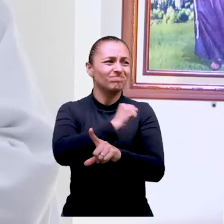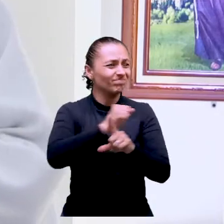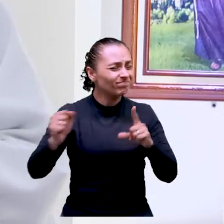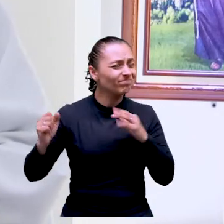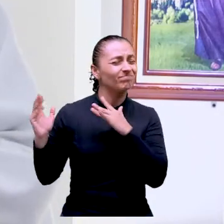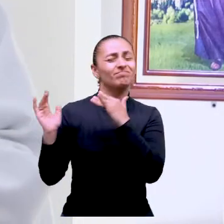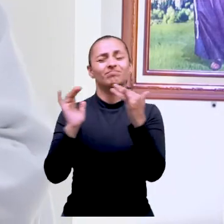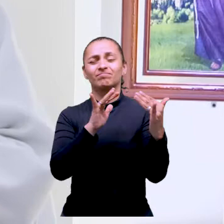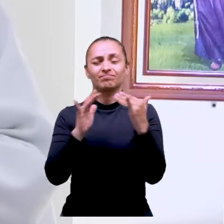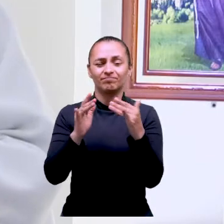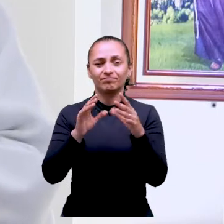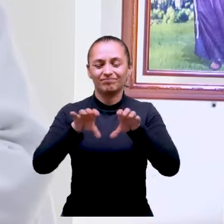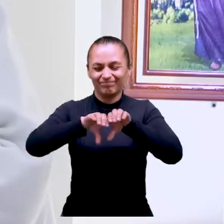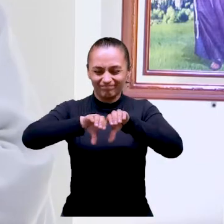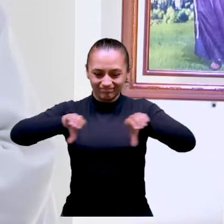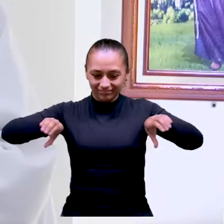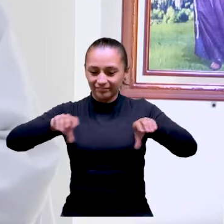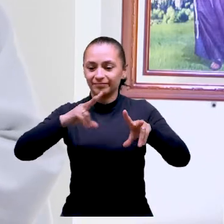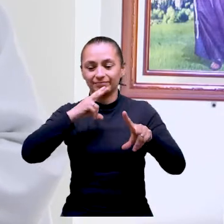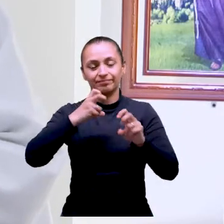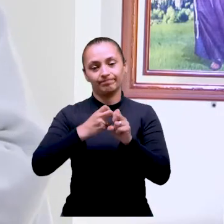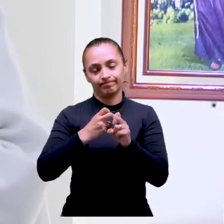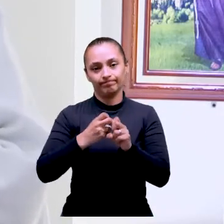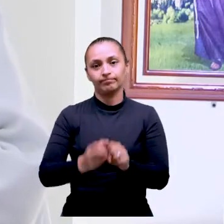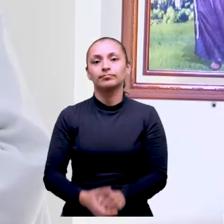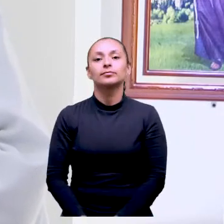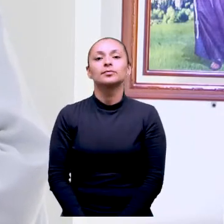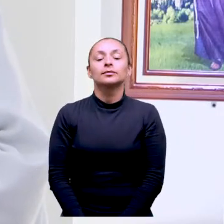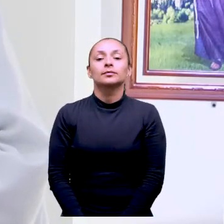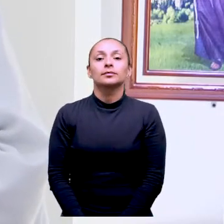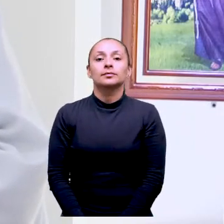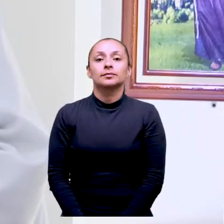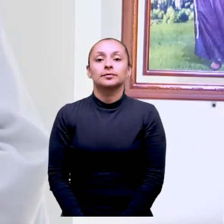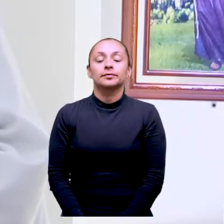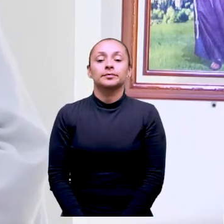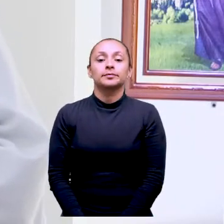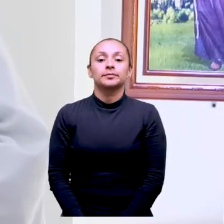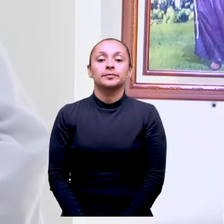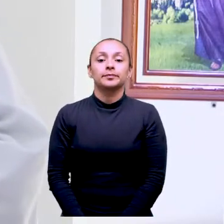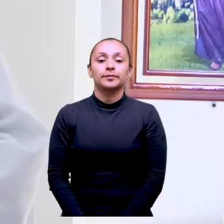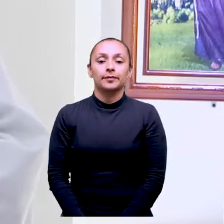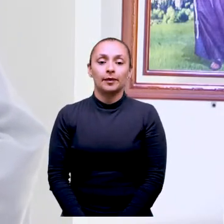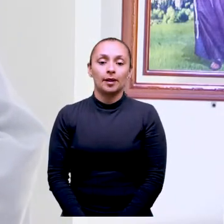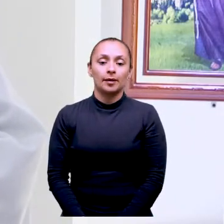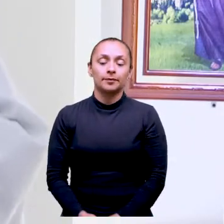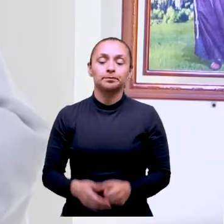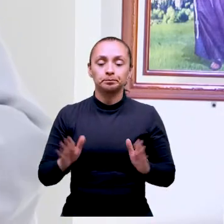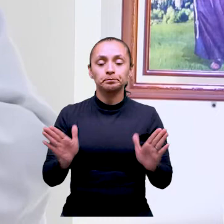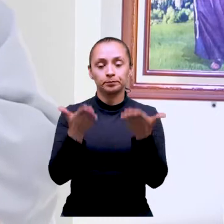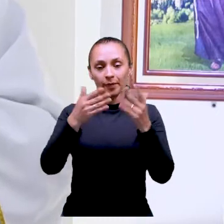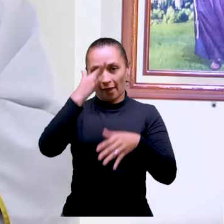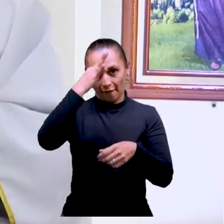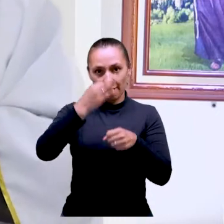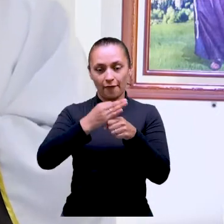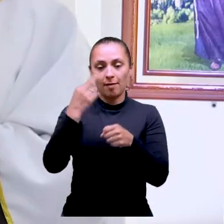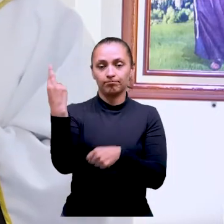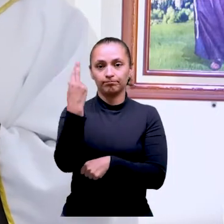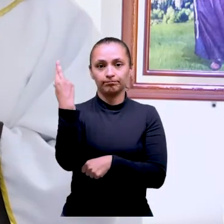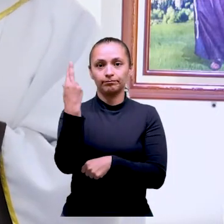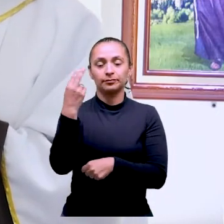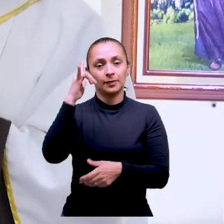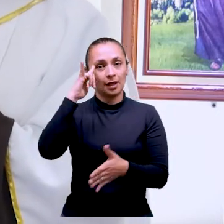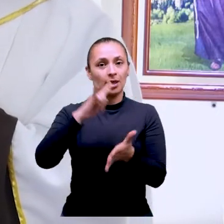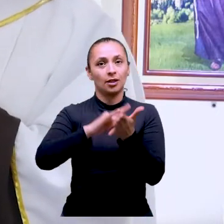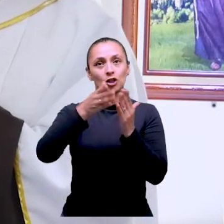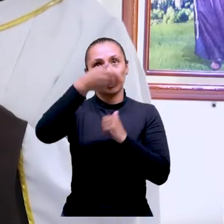ante un mundo de violencia ante un mundo dividido mis queridos hermanos profesemos nuestra